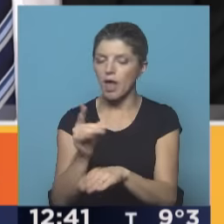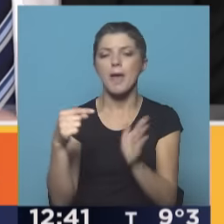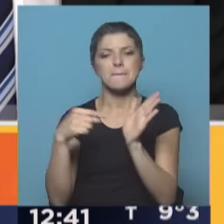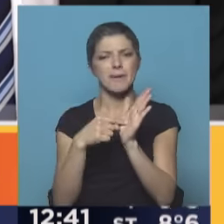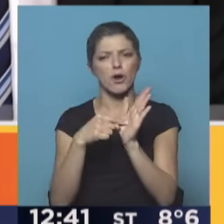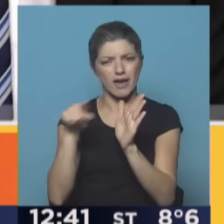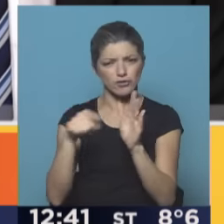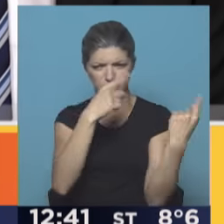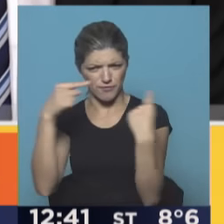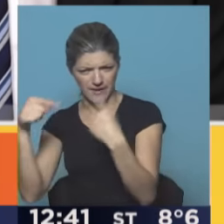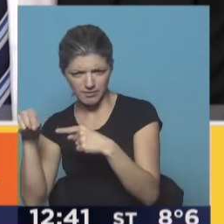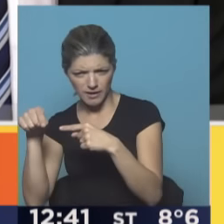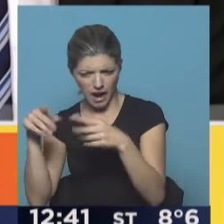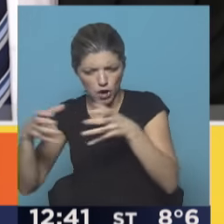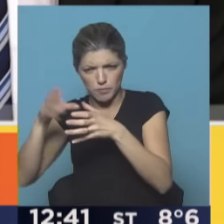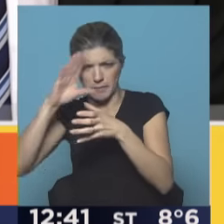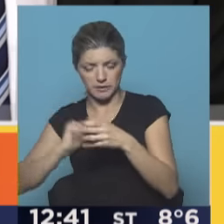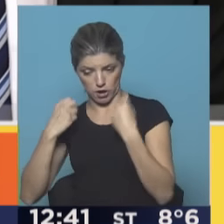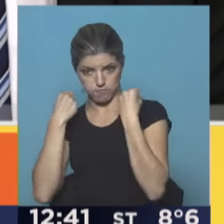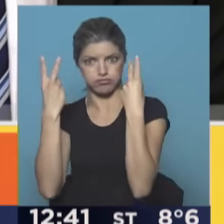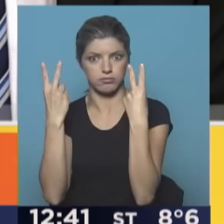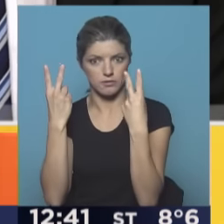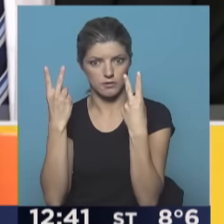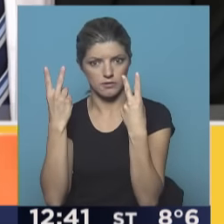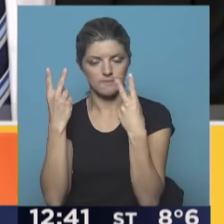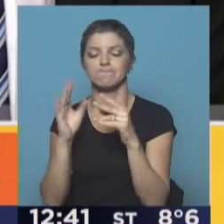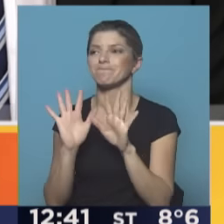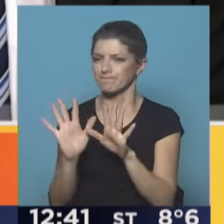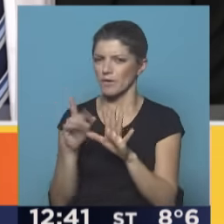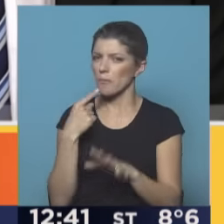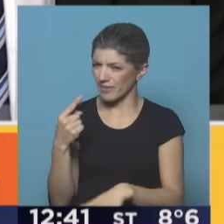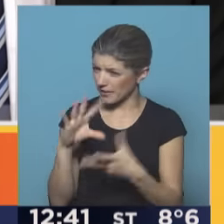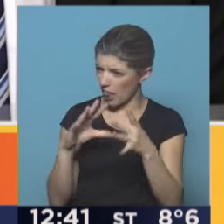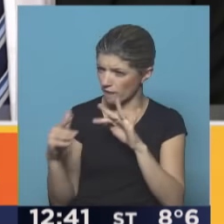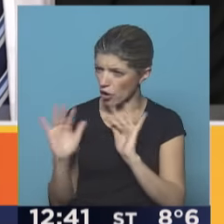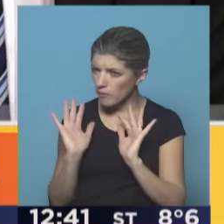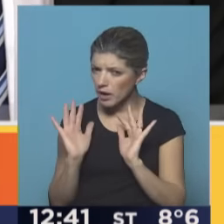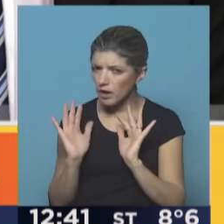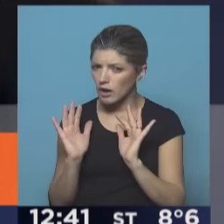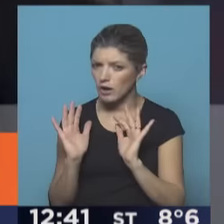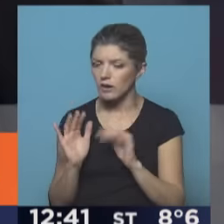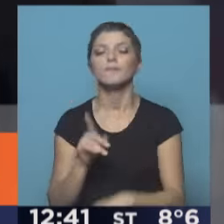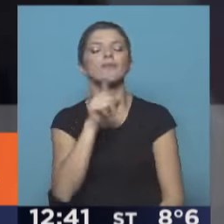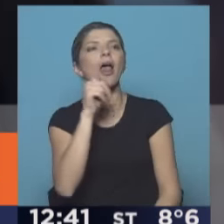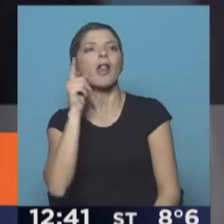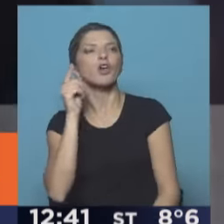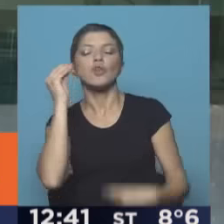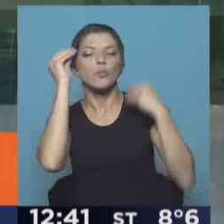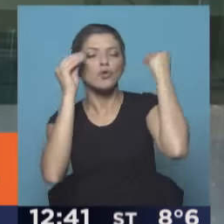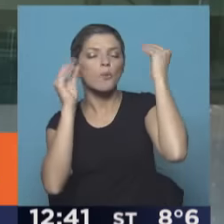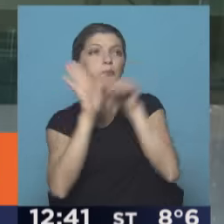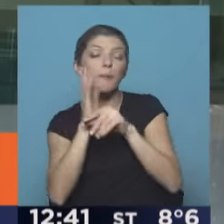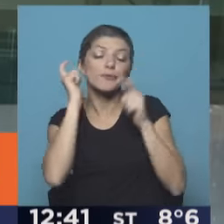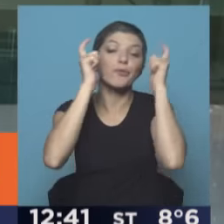en la intervención de los militares eh o sea el tipo de de régimen eh los deseos de erdogan digamos de